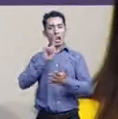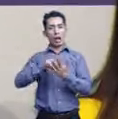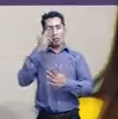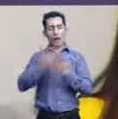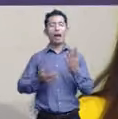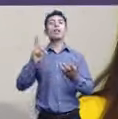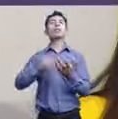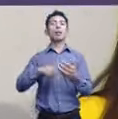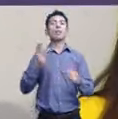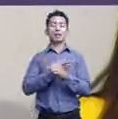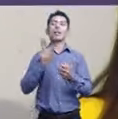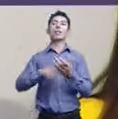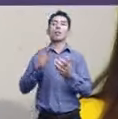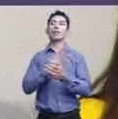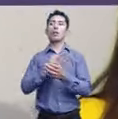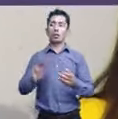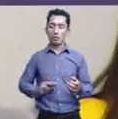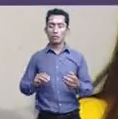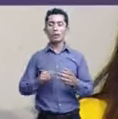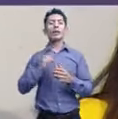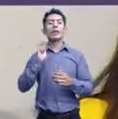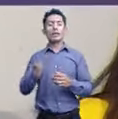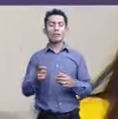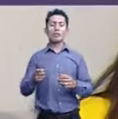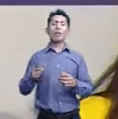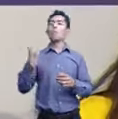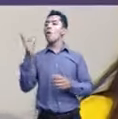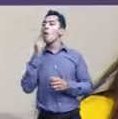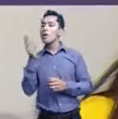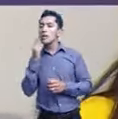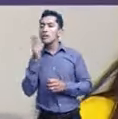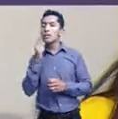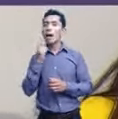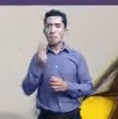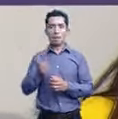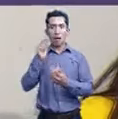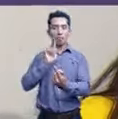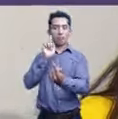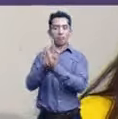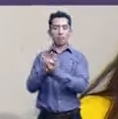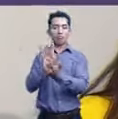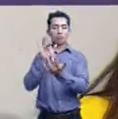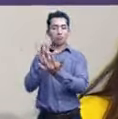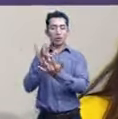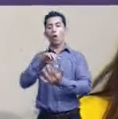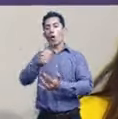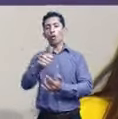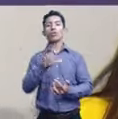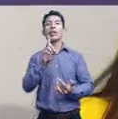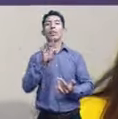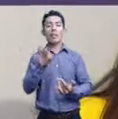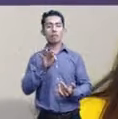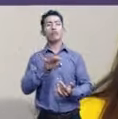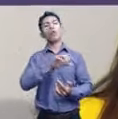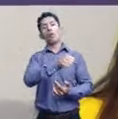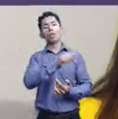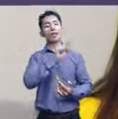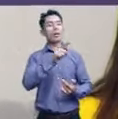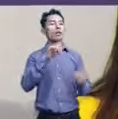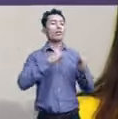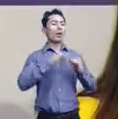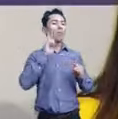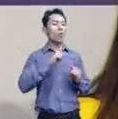se cometen en nuestro municipio, donde desde el policía como primer respondiente, las instancias del DIF y de la